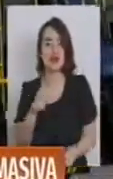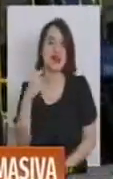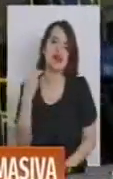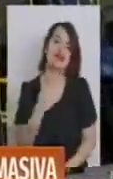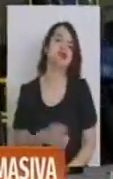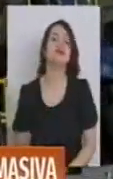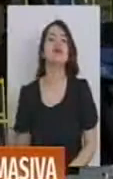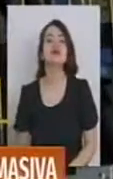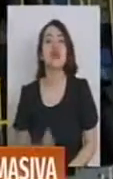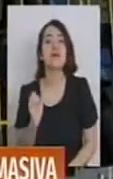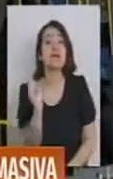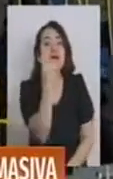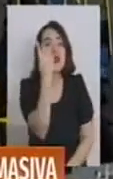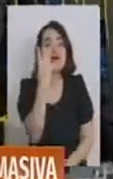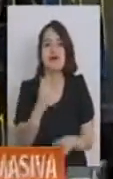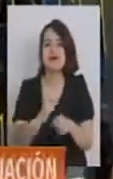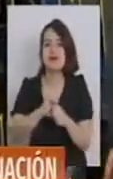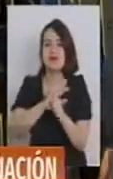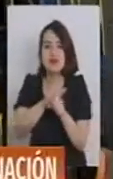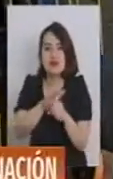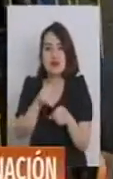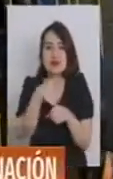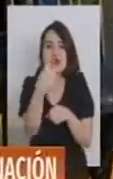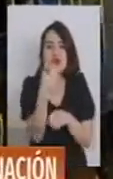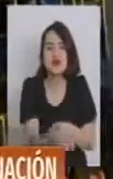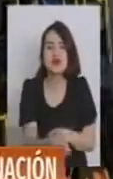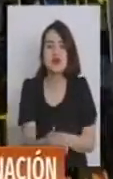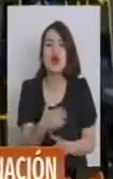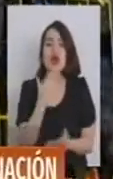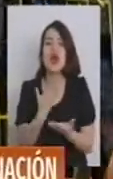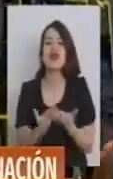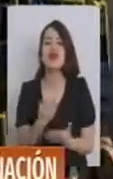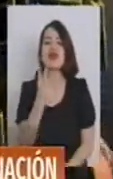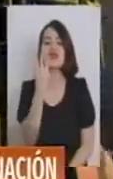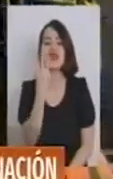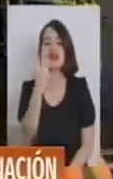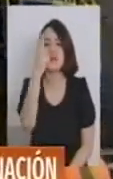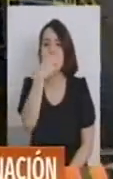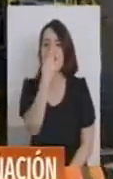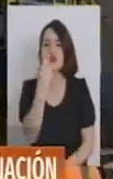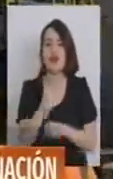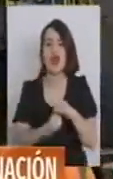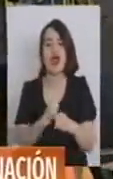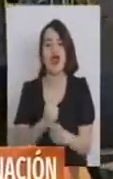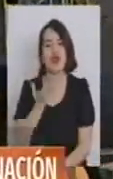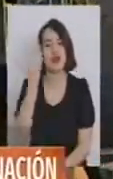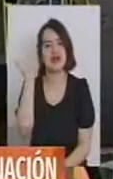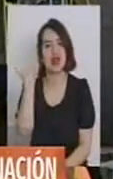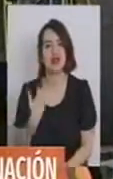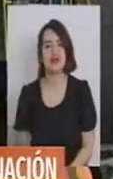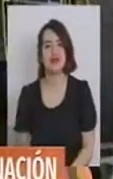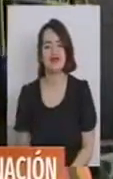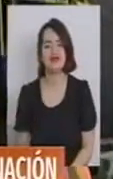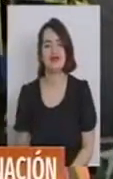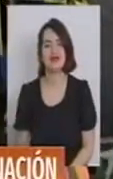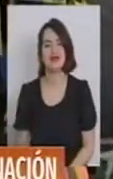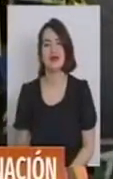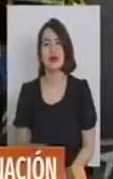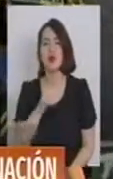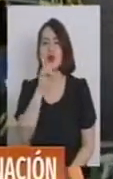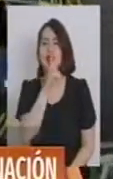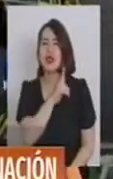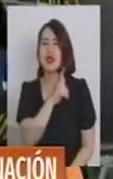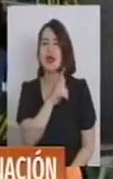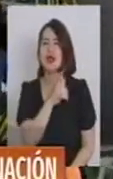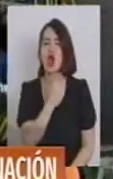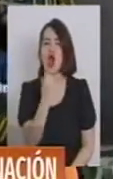primer caso de coronavirus en Chile lo tuvimos el 3 de marzo del año pasado. Hemos vivido los